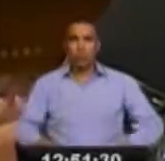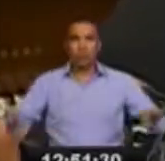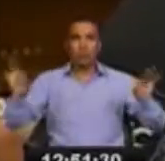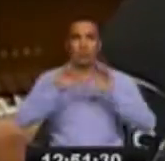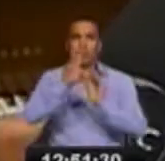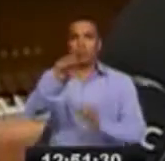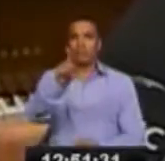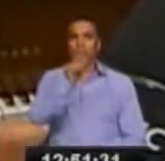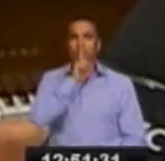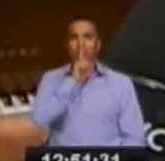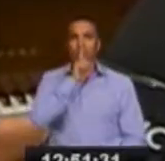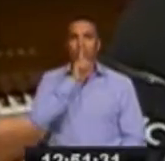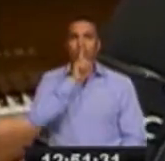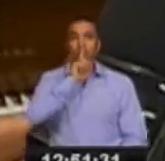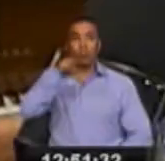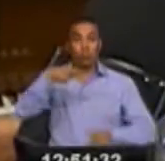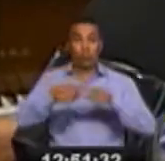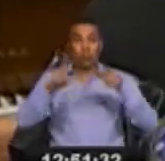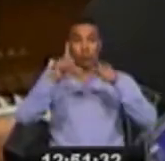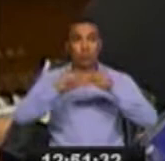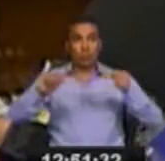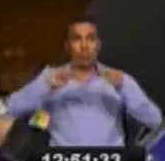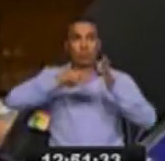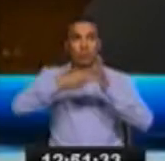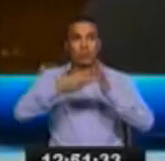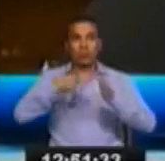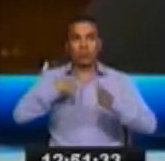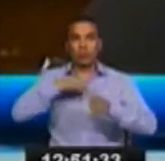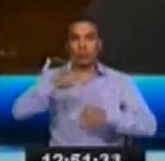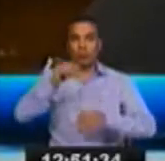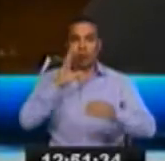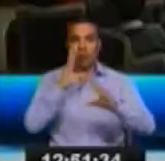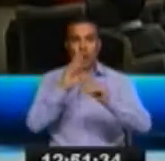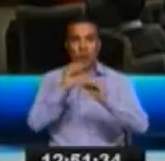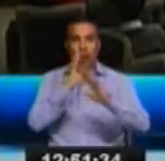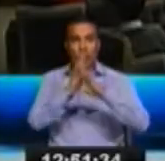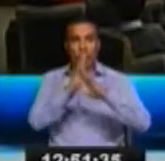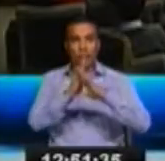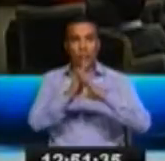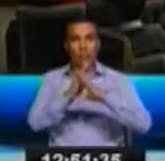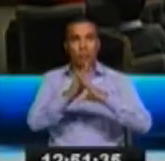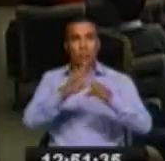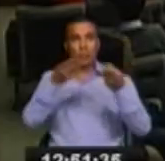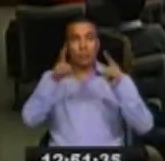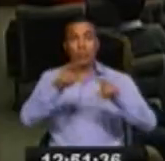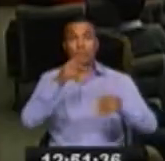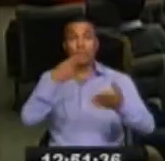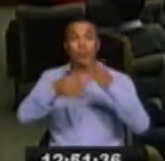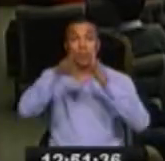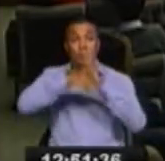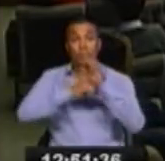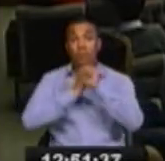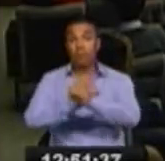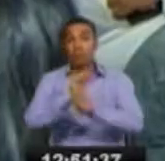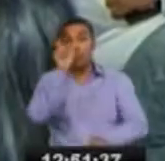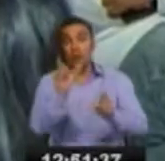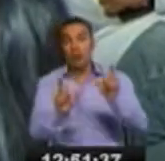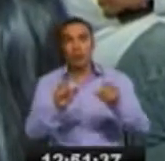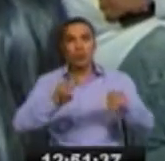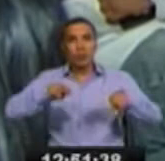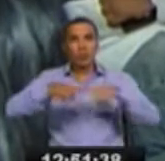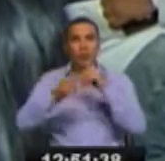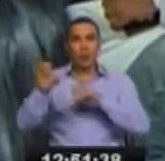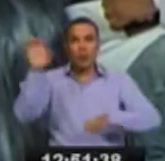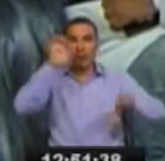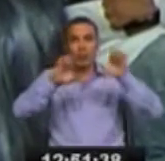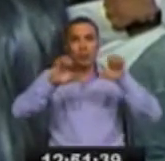quedarse callados. Cuando lo cuentan hay un efecto dominó, otro lo habla y otro lo habla. Además, como parte de la prevención y protección de víctimas, se desarrolla una